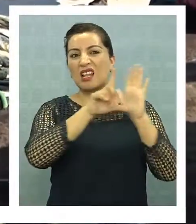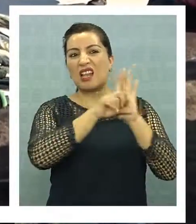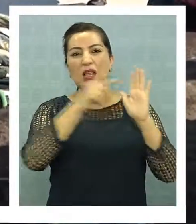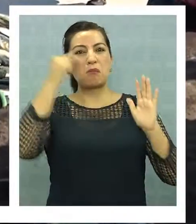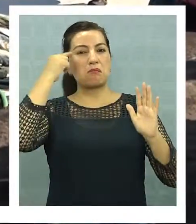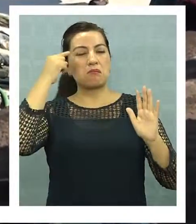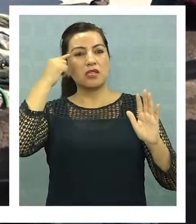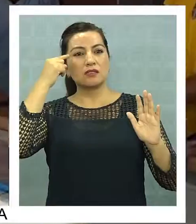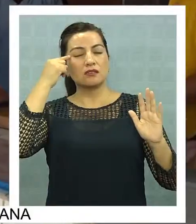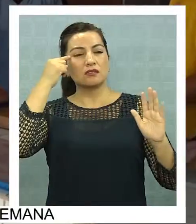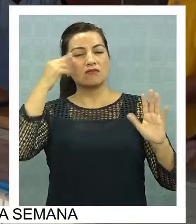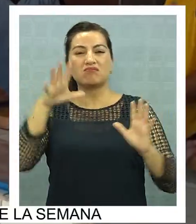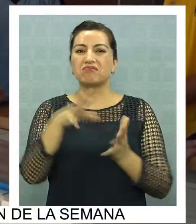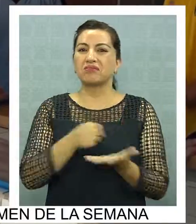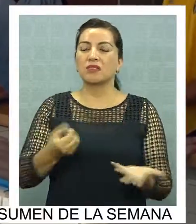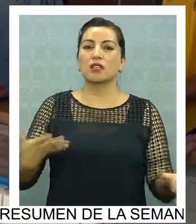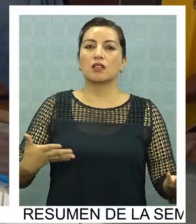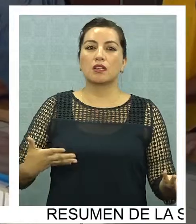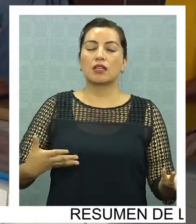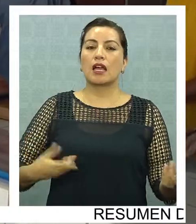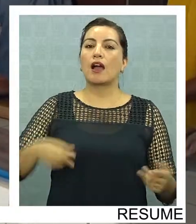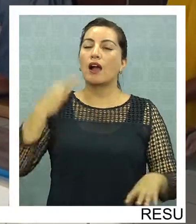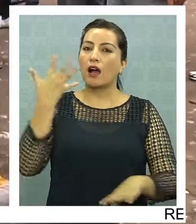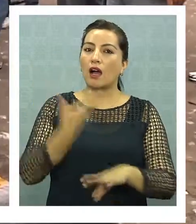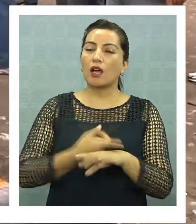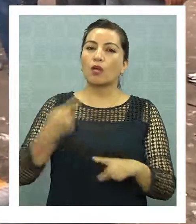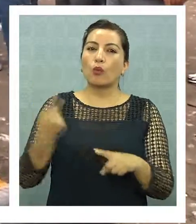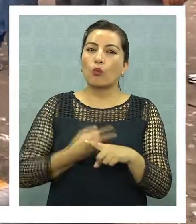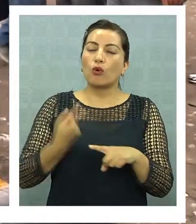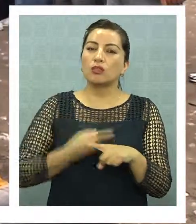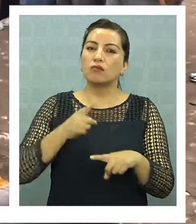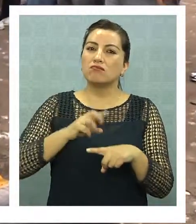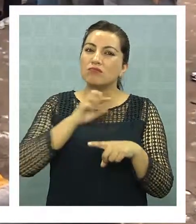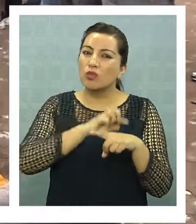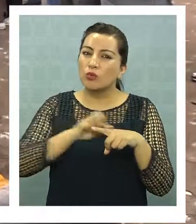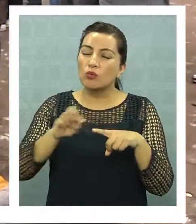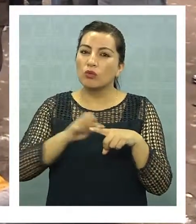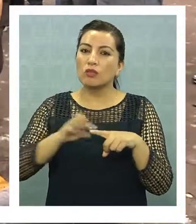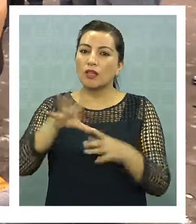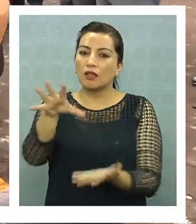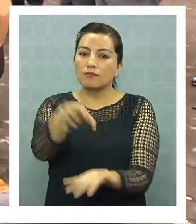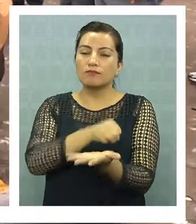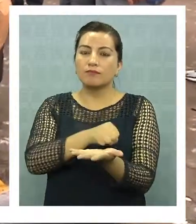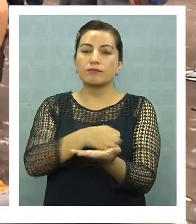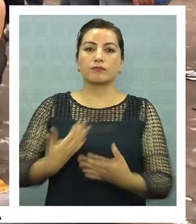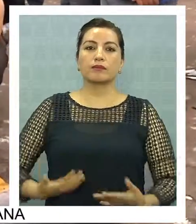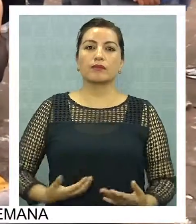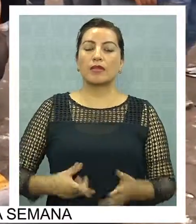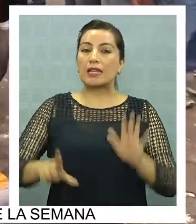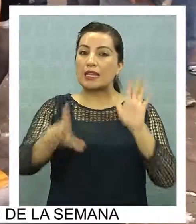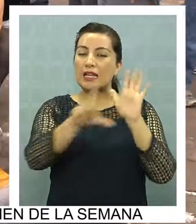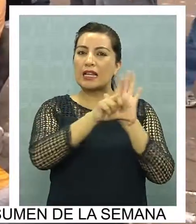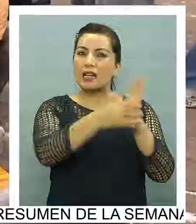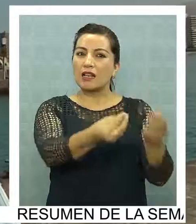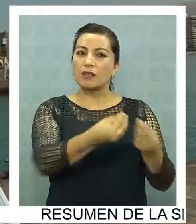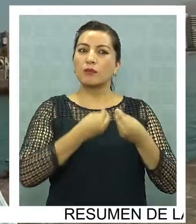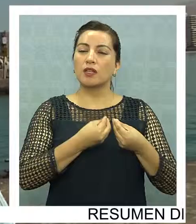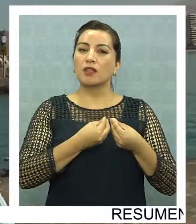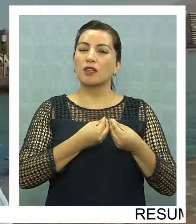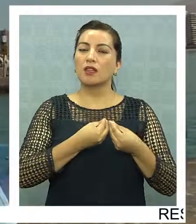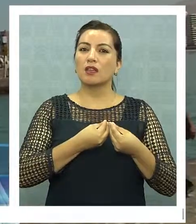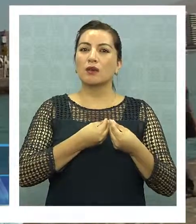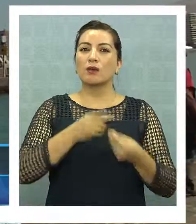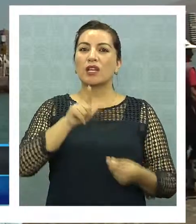casi depredadores y les limita en cuotas de captura, entre otras medidas negativas. La ley le entrega bajo